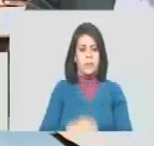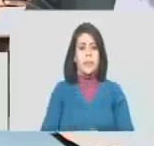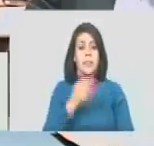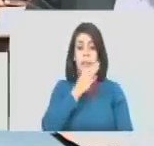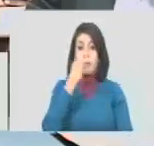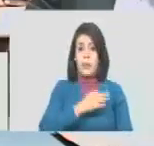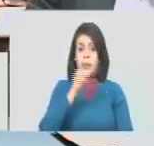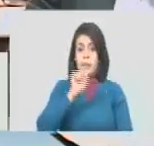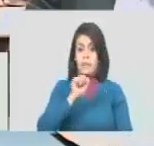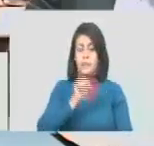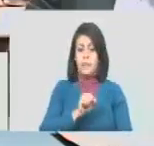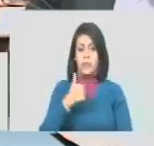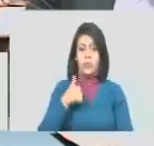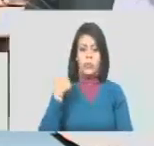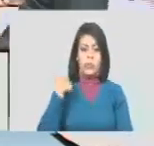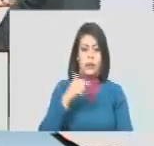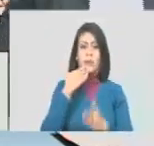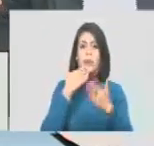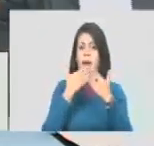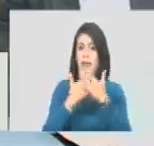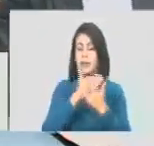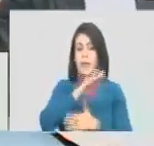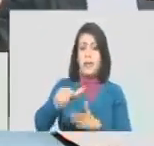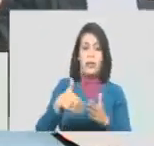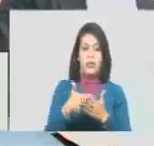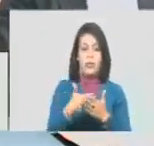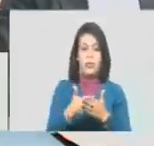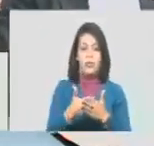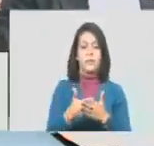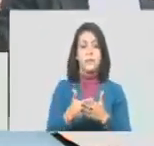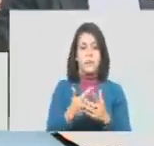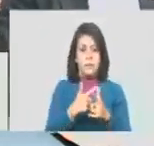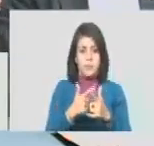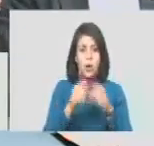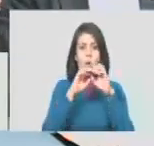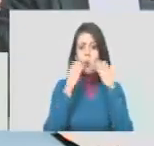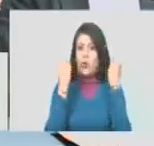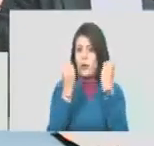De verdad que sí. Yo tengo que darles las gracias a todos. ¿Okay? A las